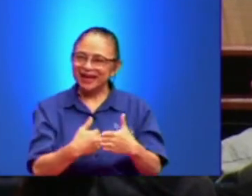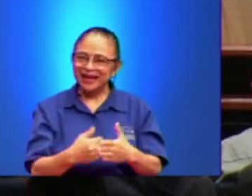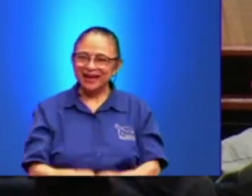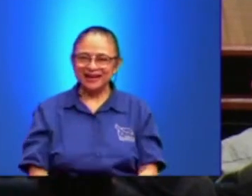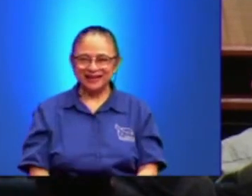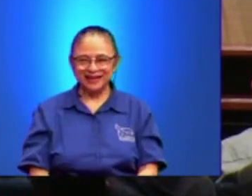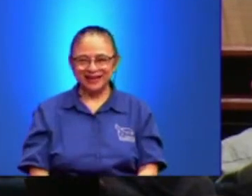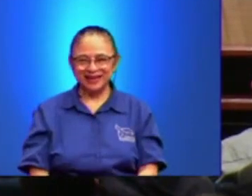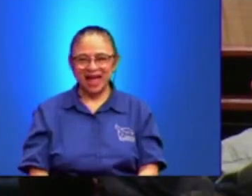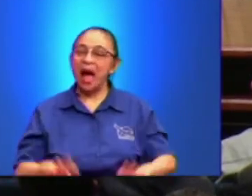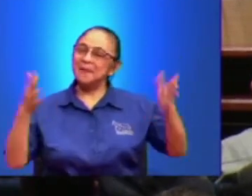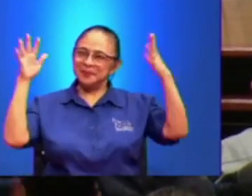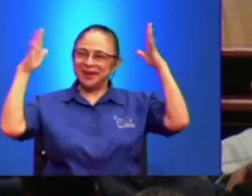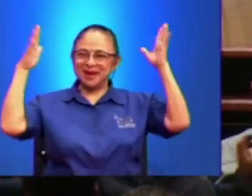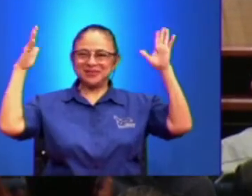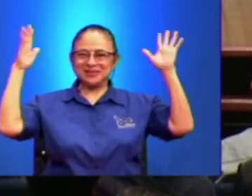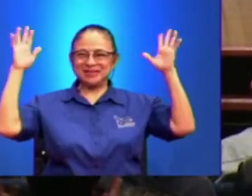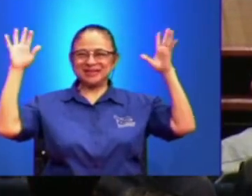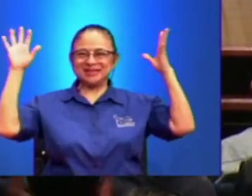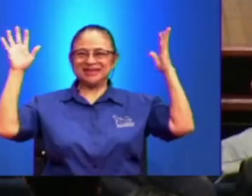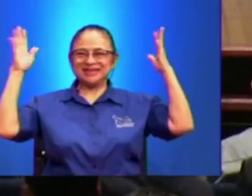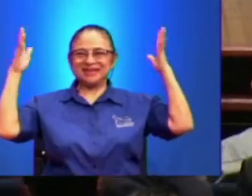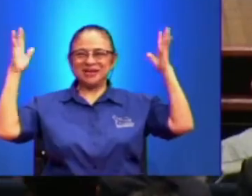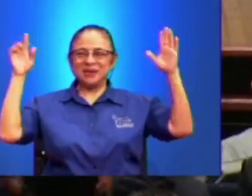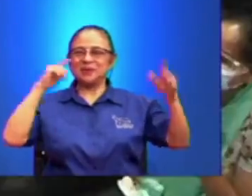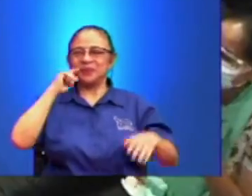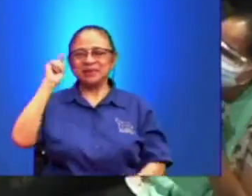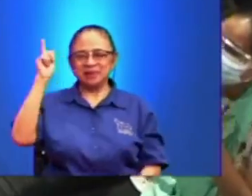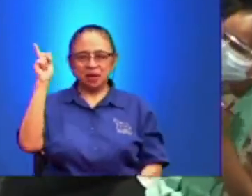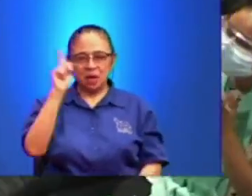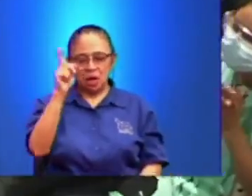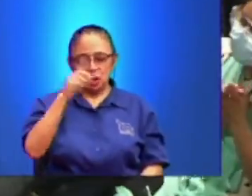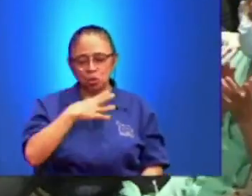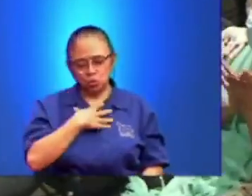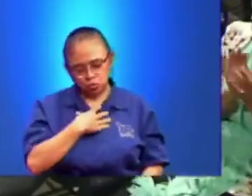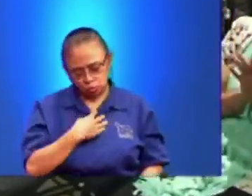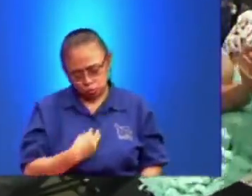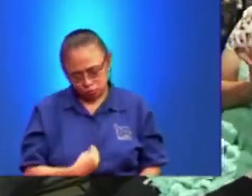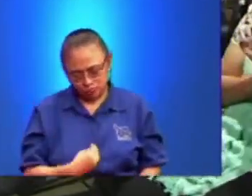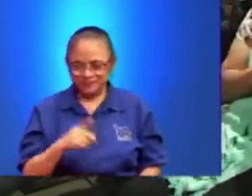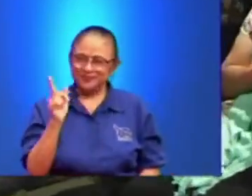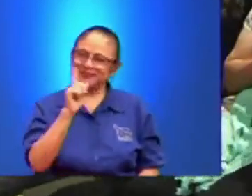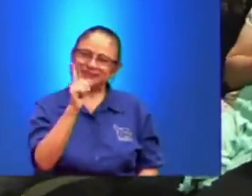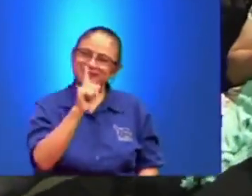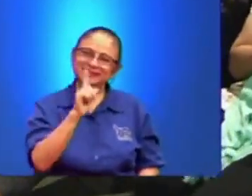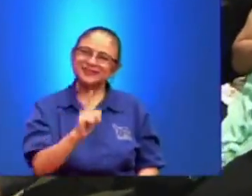el otro aplauso al rey no se me ponga todo triste